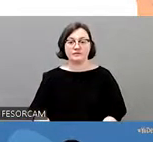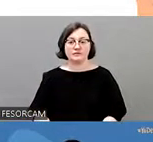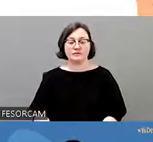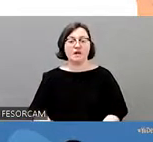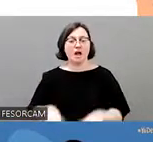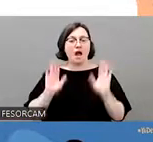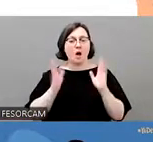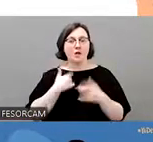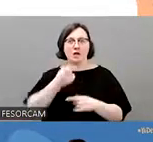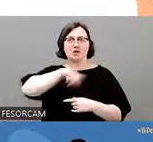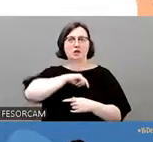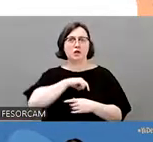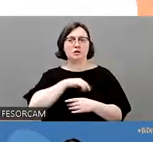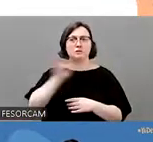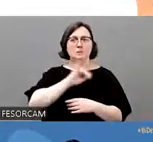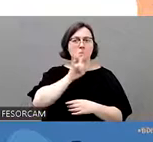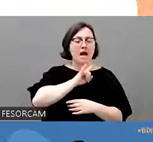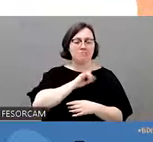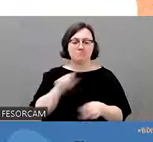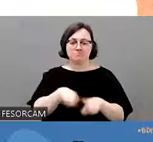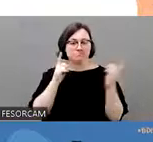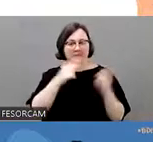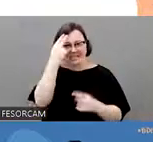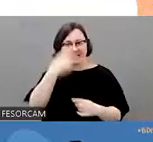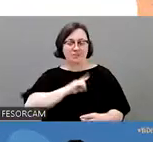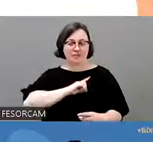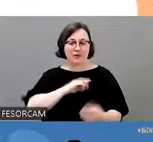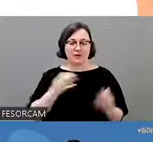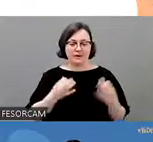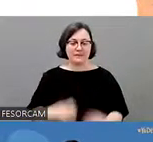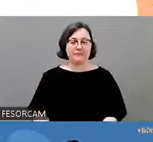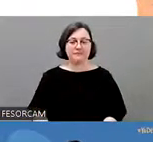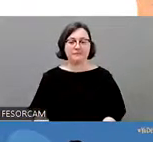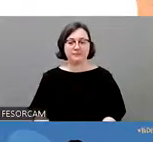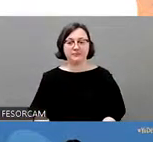Aunque nos equivoquemos. Y luego también